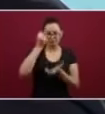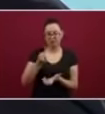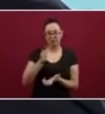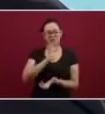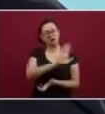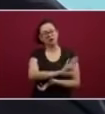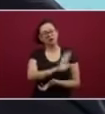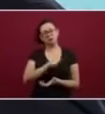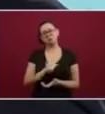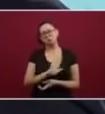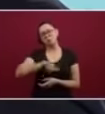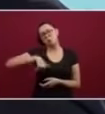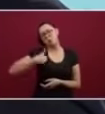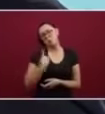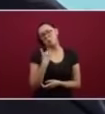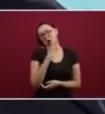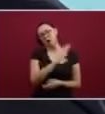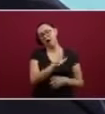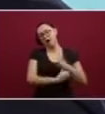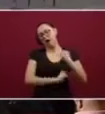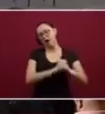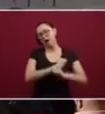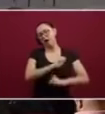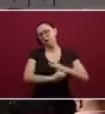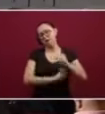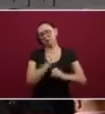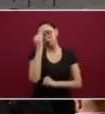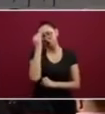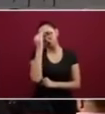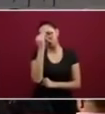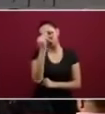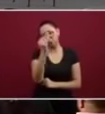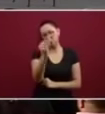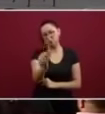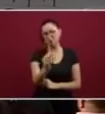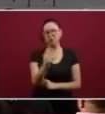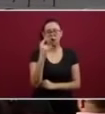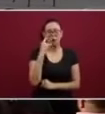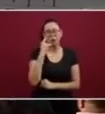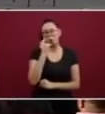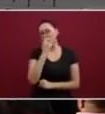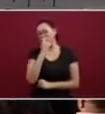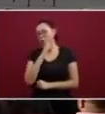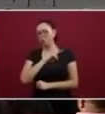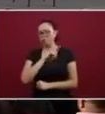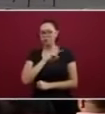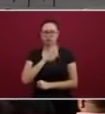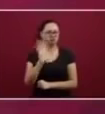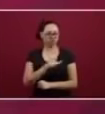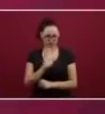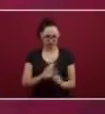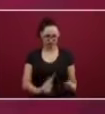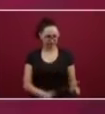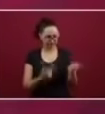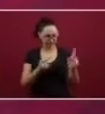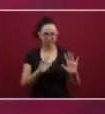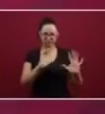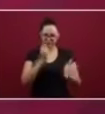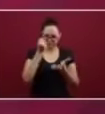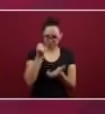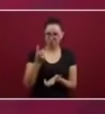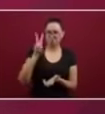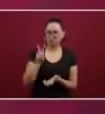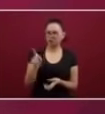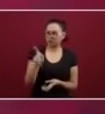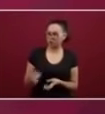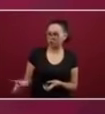puja y la experiencia nos dice que por ahí se venden del 50-60% en promedio más de su valor. Empezaremos con esa primera subasta